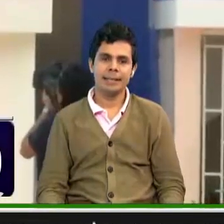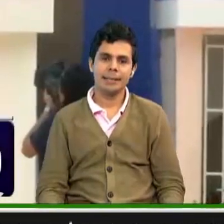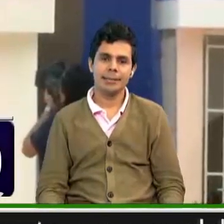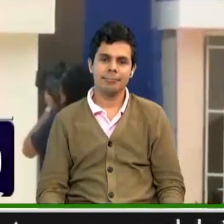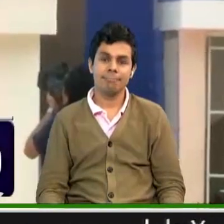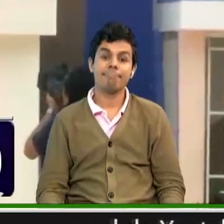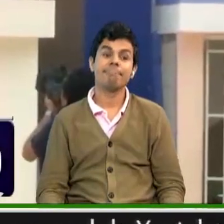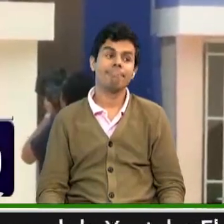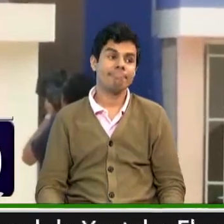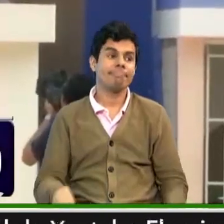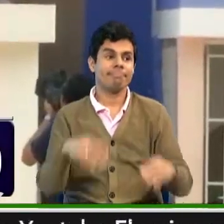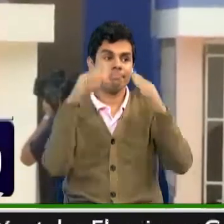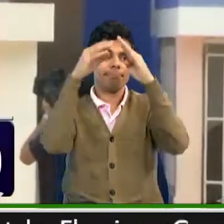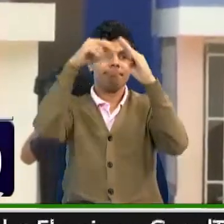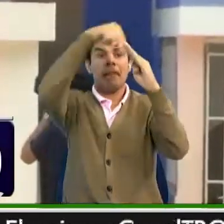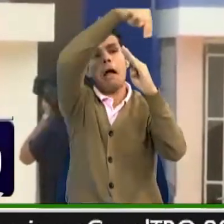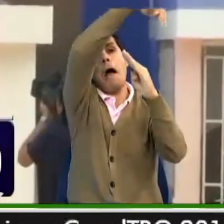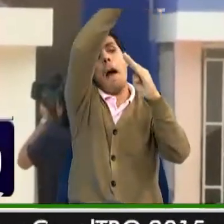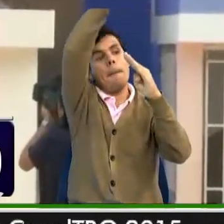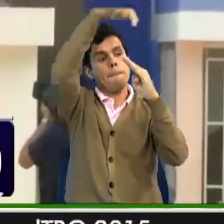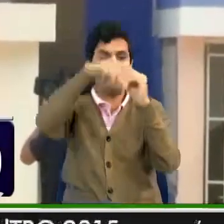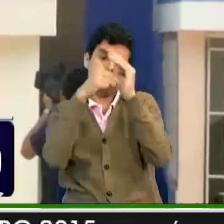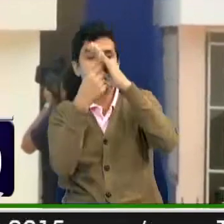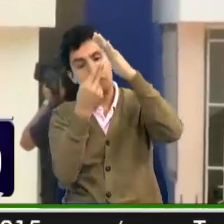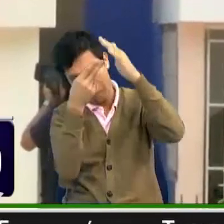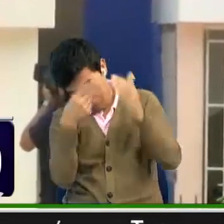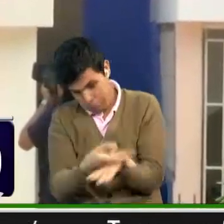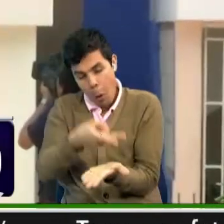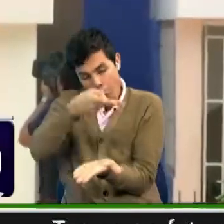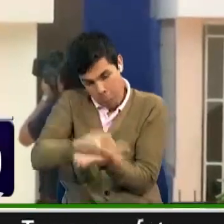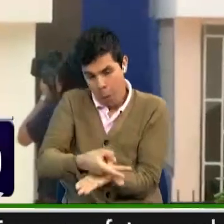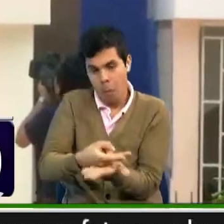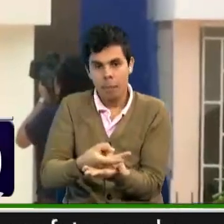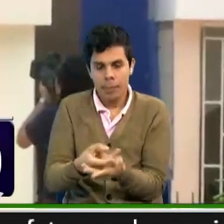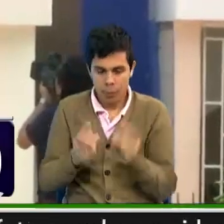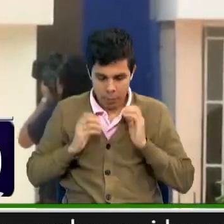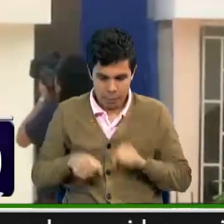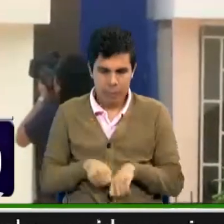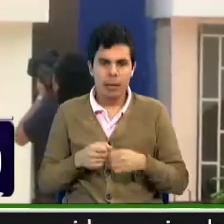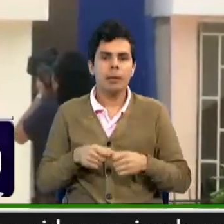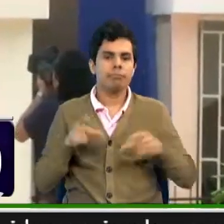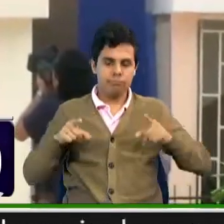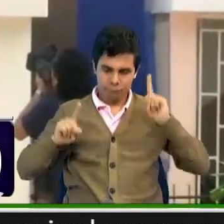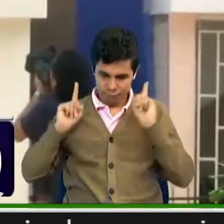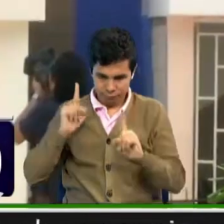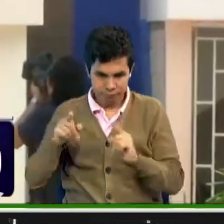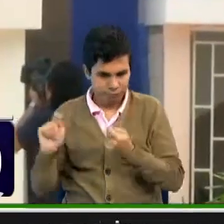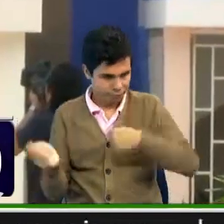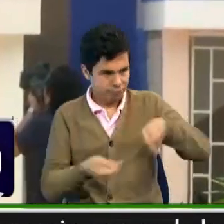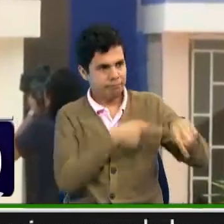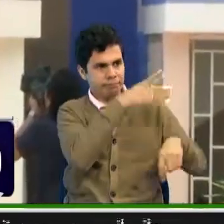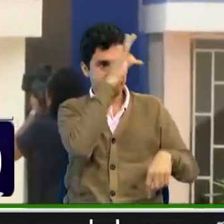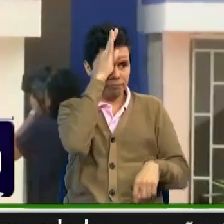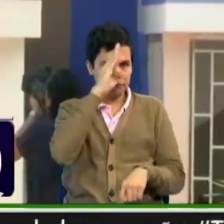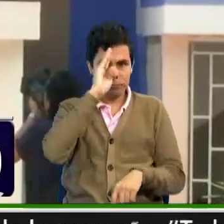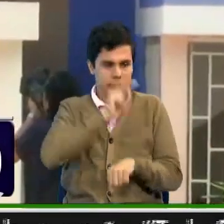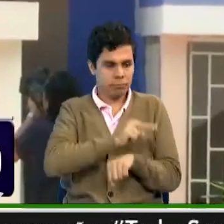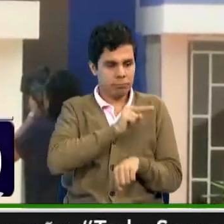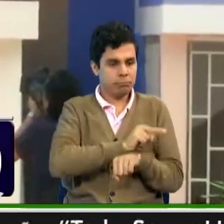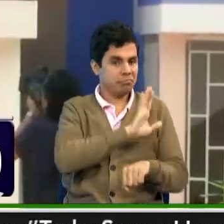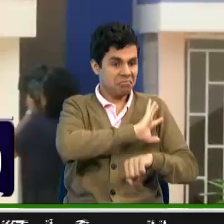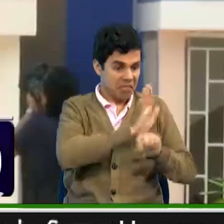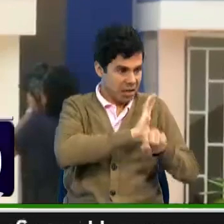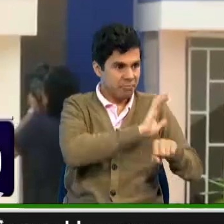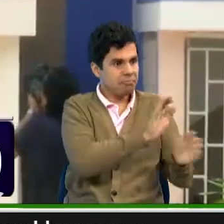Mientras semejante caída, el sujeto sufrió varias fracturas, lesiones, por lo cual fue trasladado a un centro asistencial y posteriormente